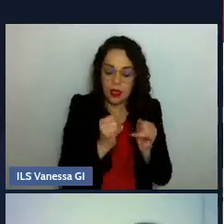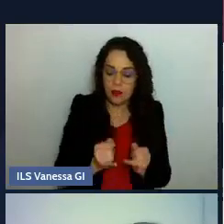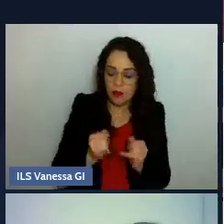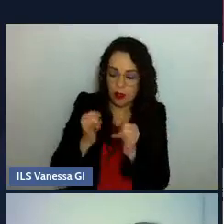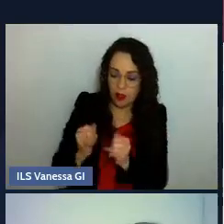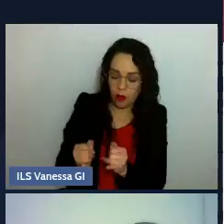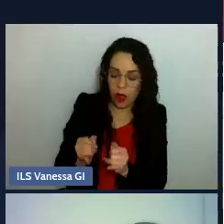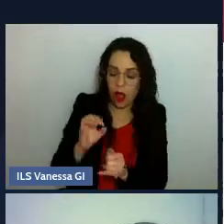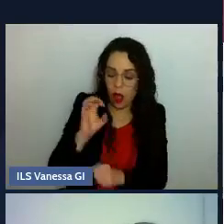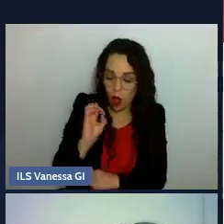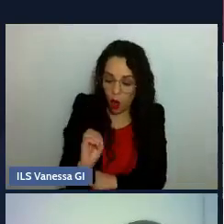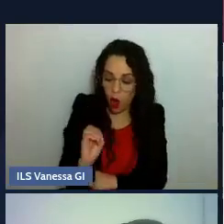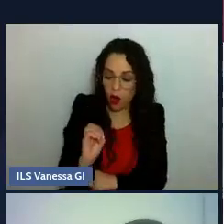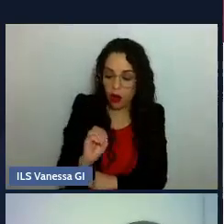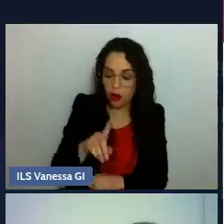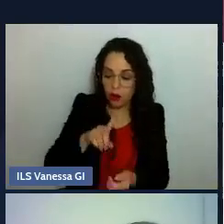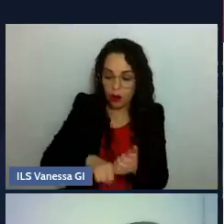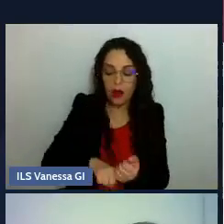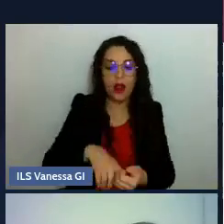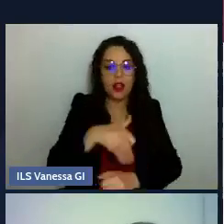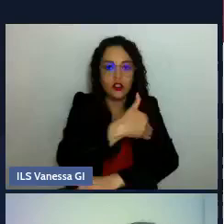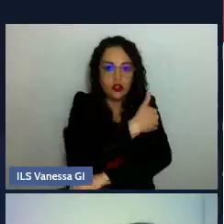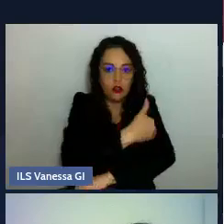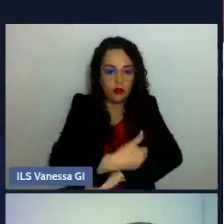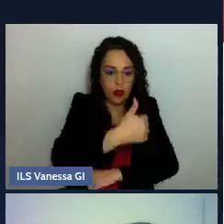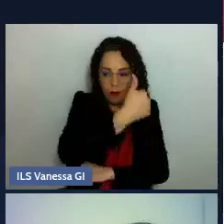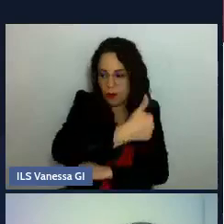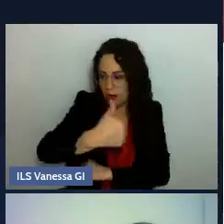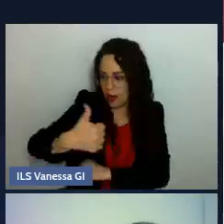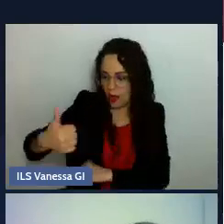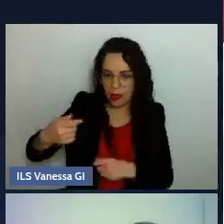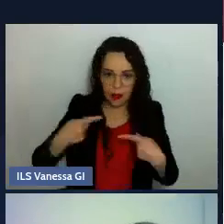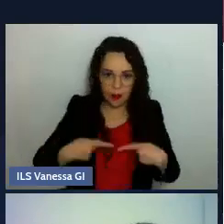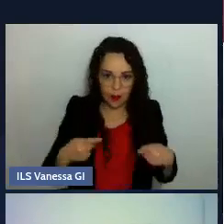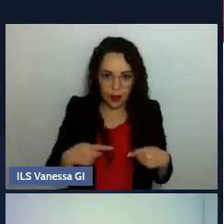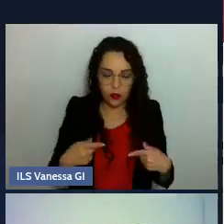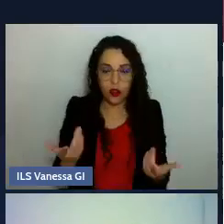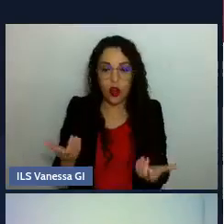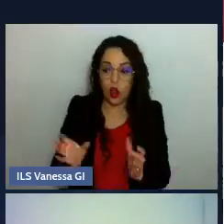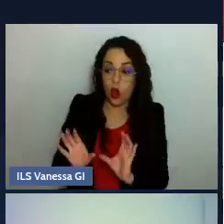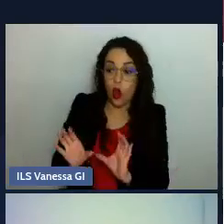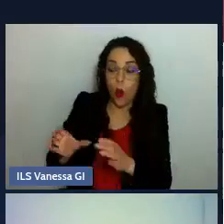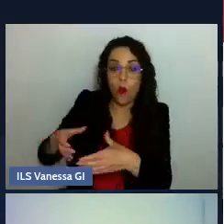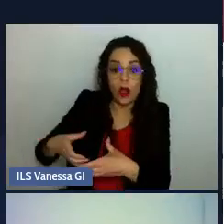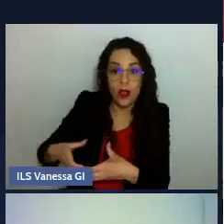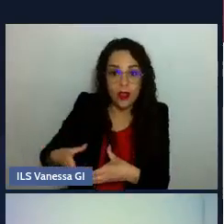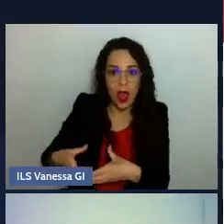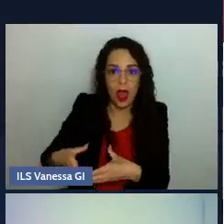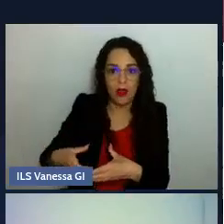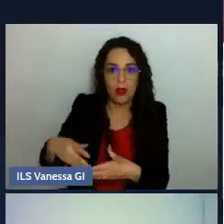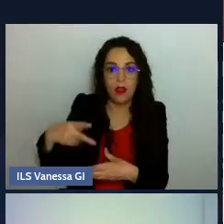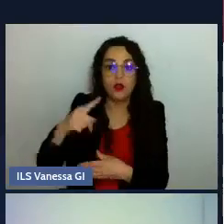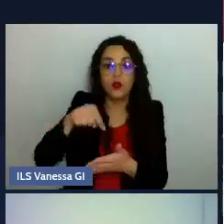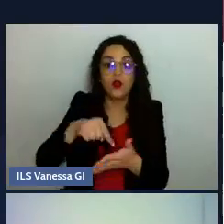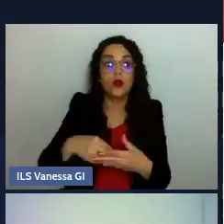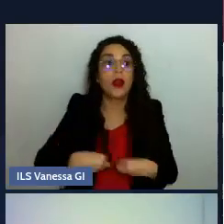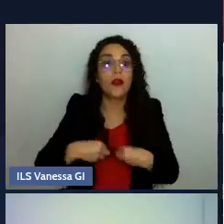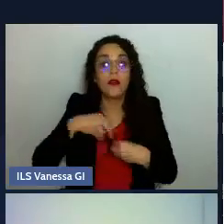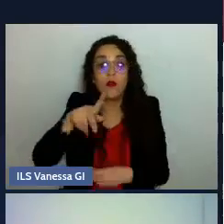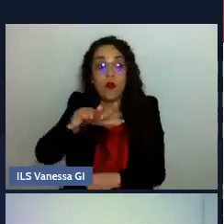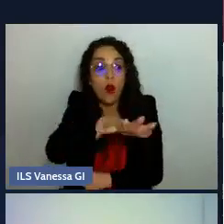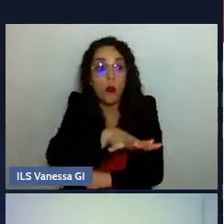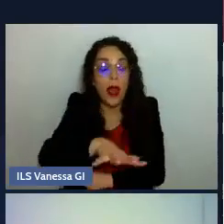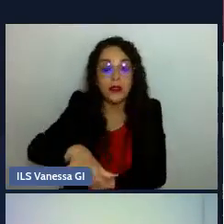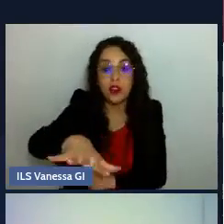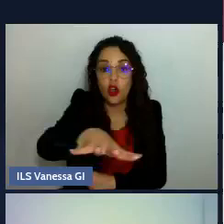que involucran a estos individuos, sus comunidades, sus poblaciones, y que se relaciona de manera